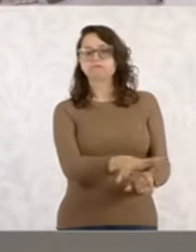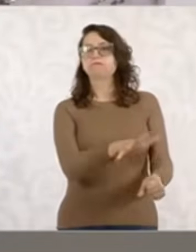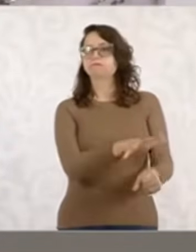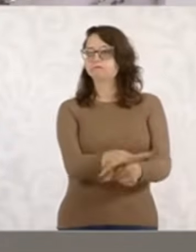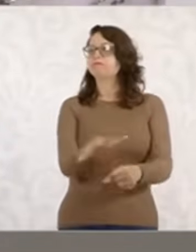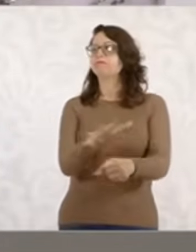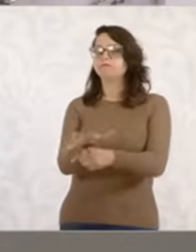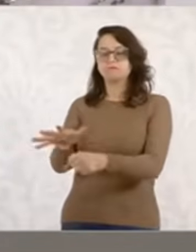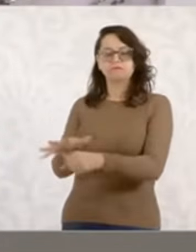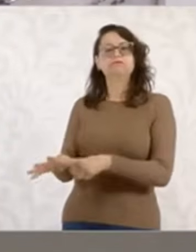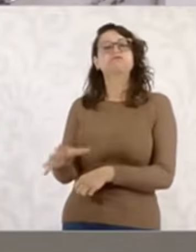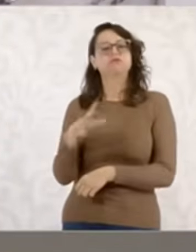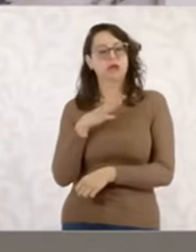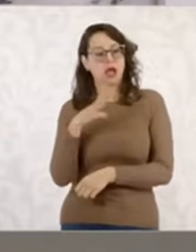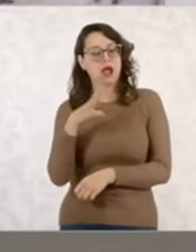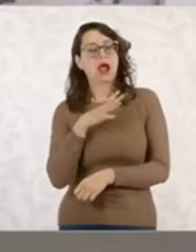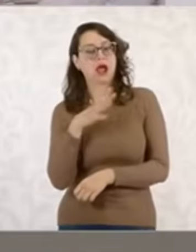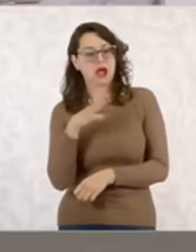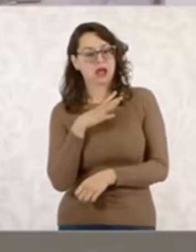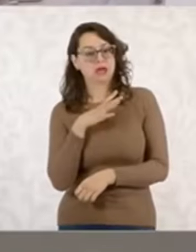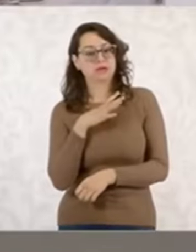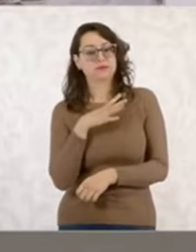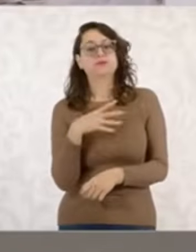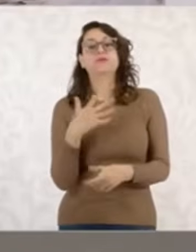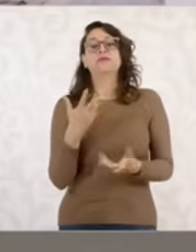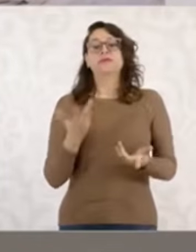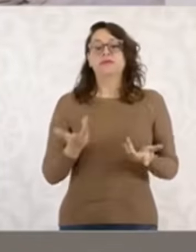hoy ya existe esta reserva